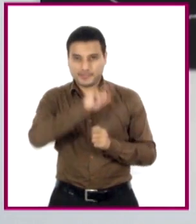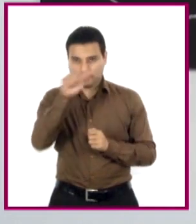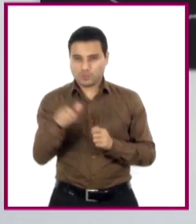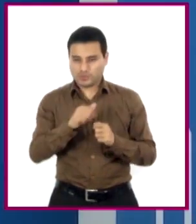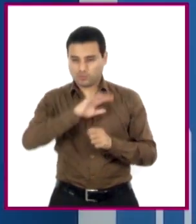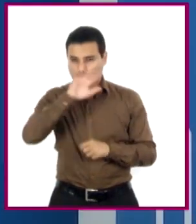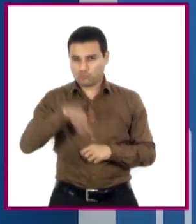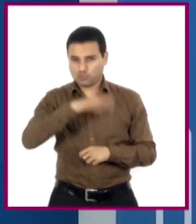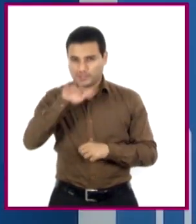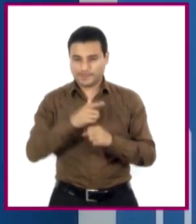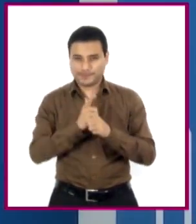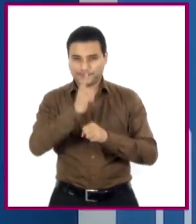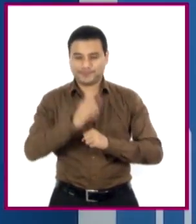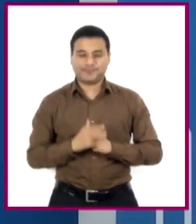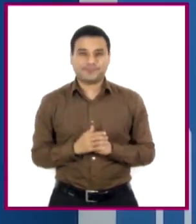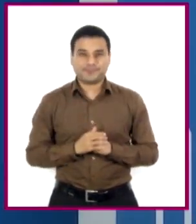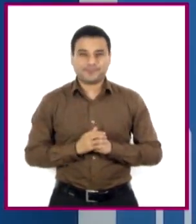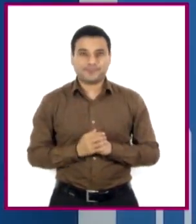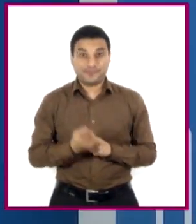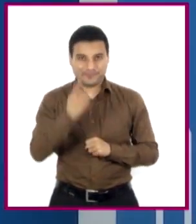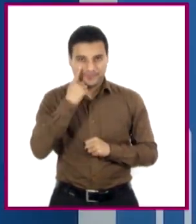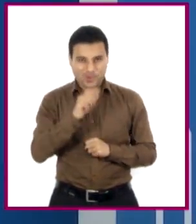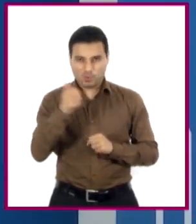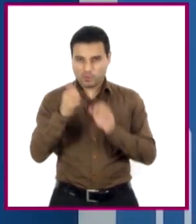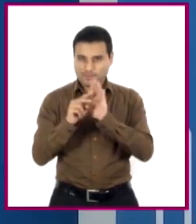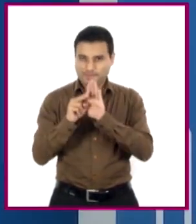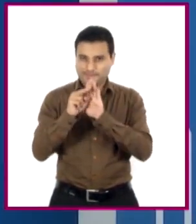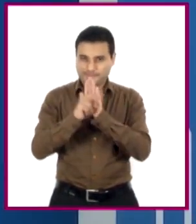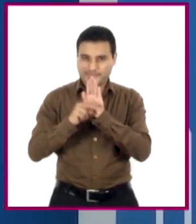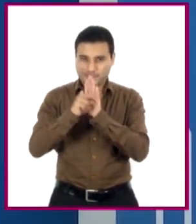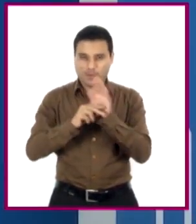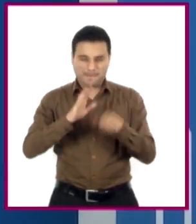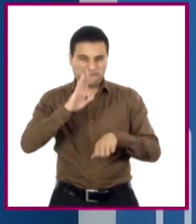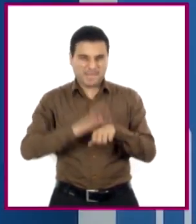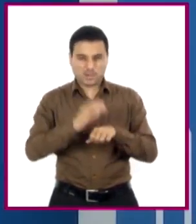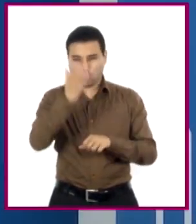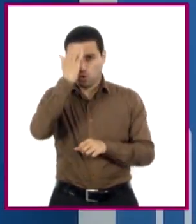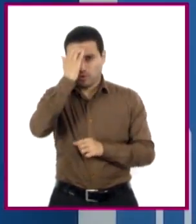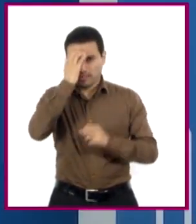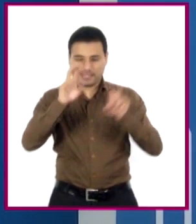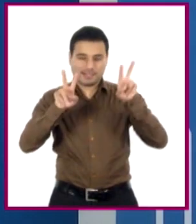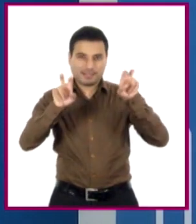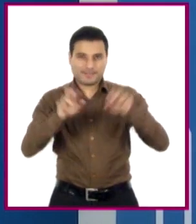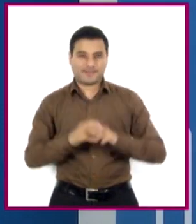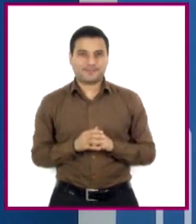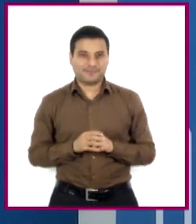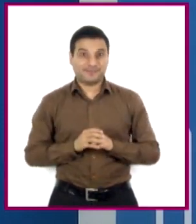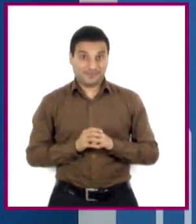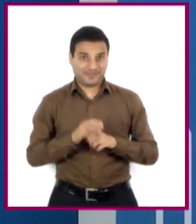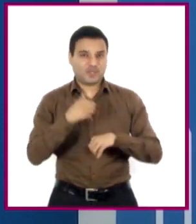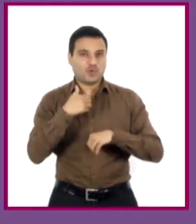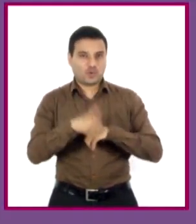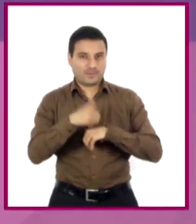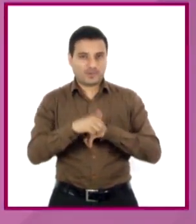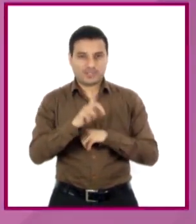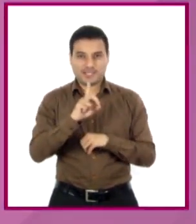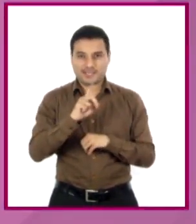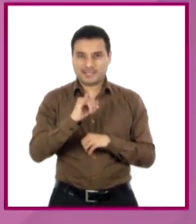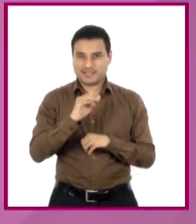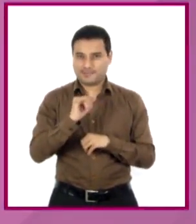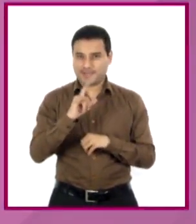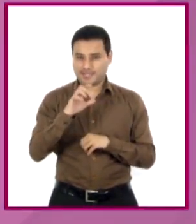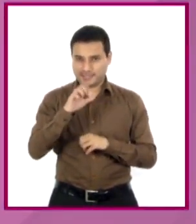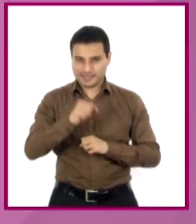fracción. Vamos a ver otro video para ampliar los conocimientos en cuanto a números decimales. La